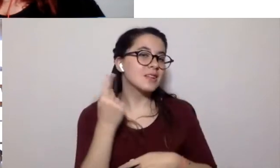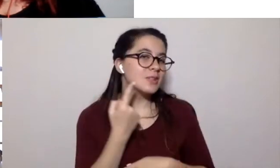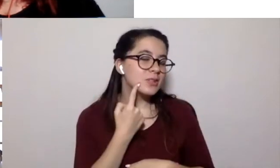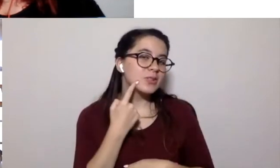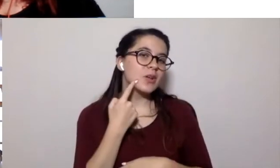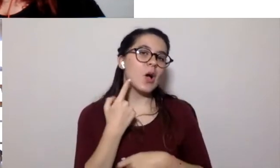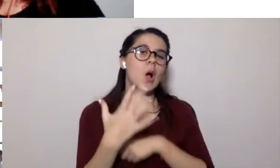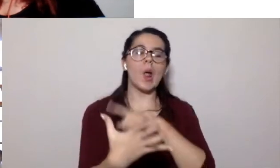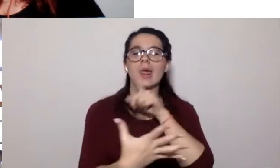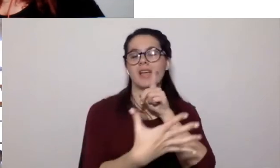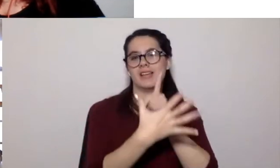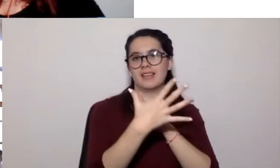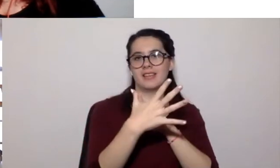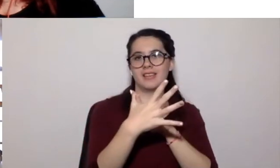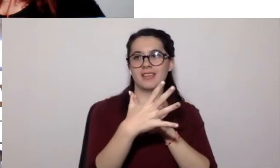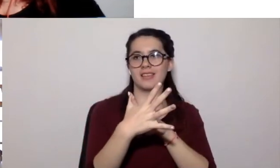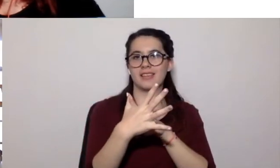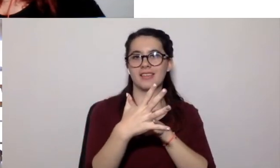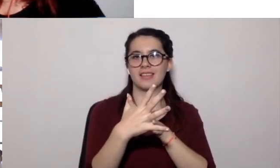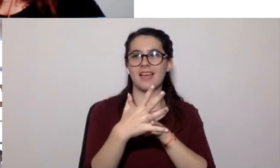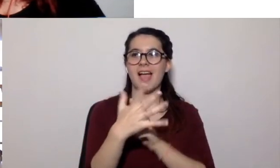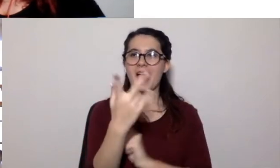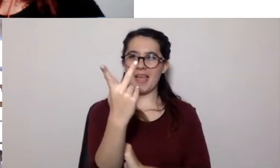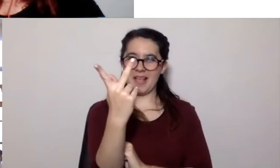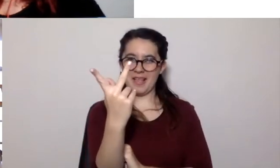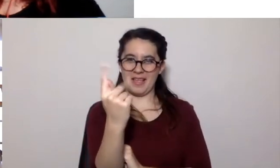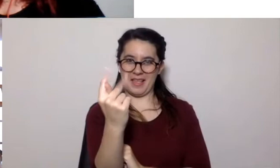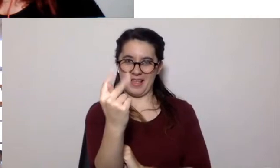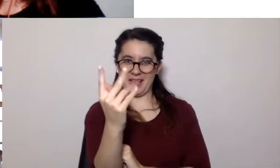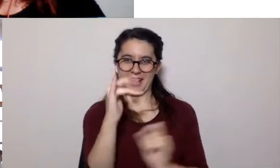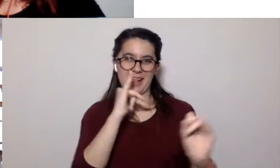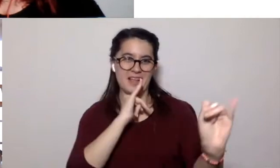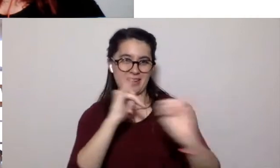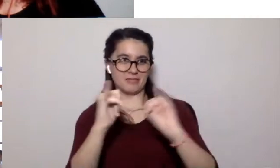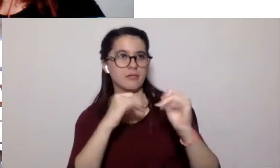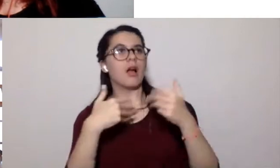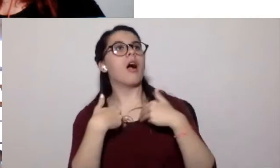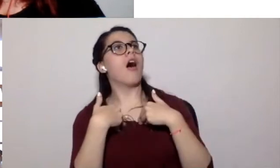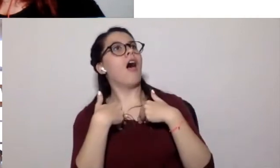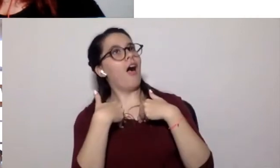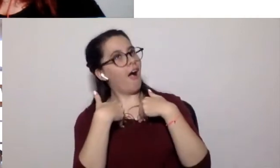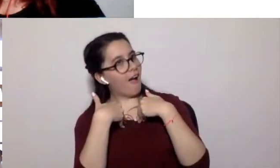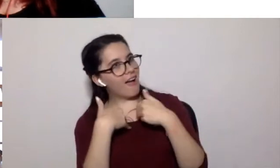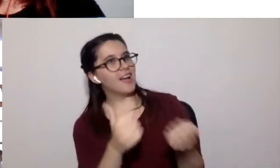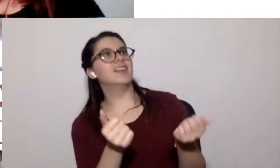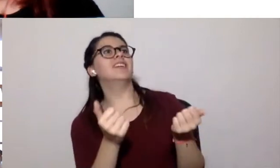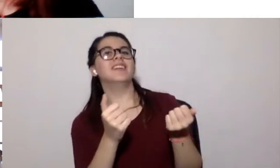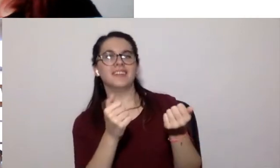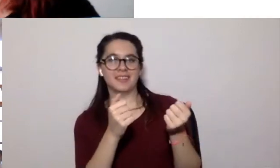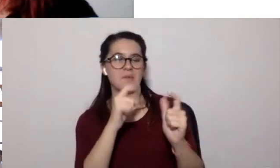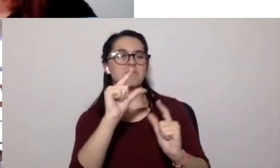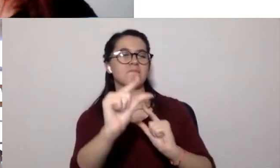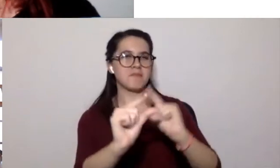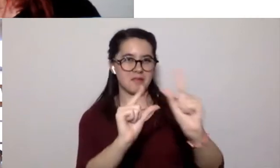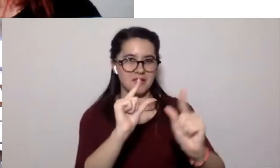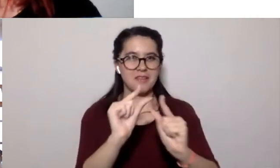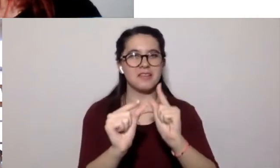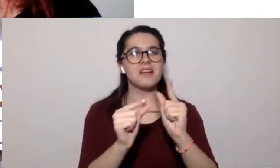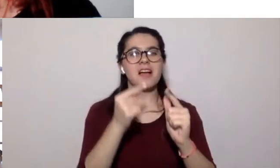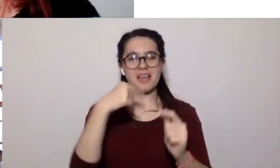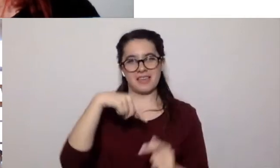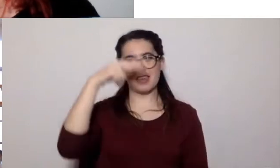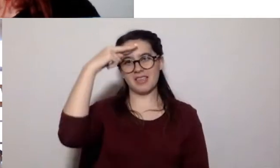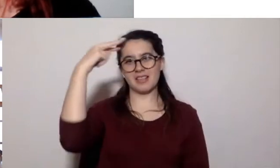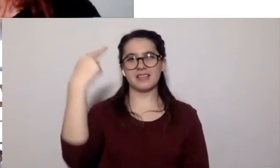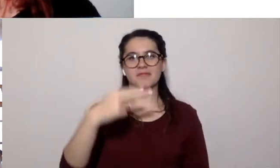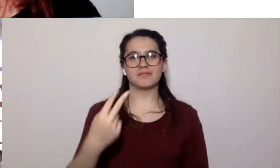los intérpretes que están en los recuadros en todos los programas de tele que ya hay en México. Ay, pues. Así